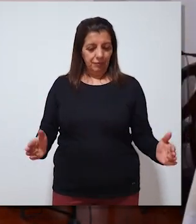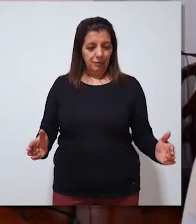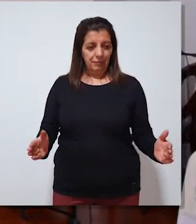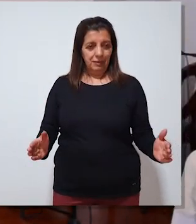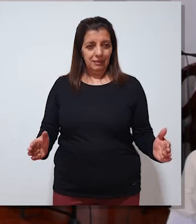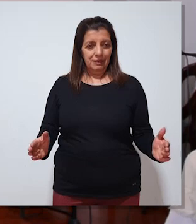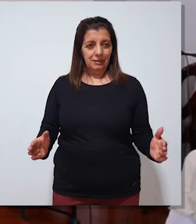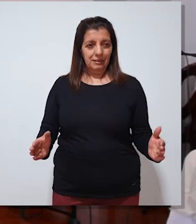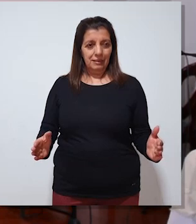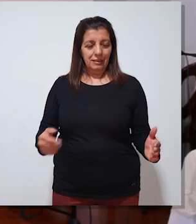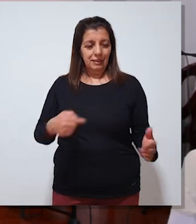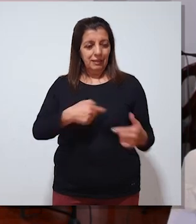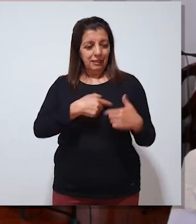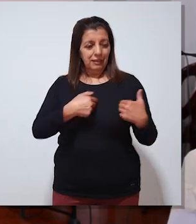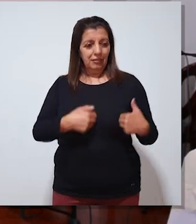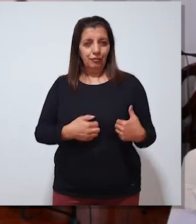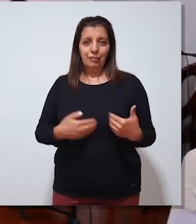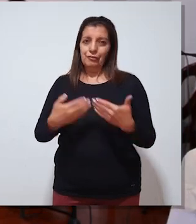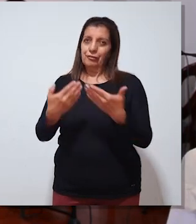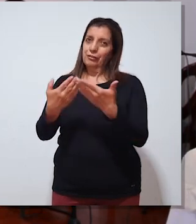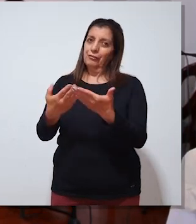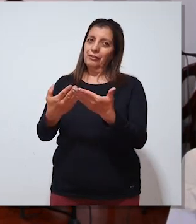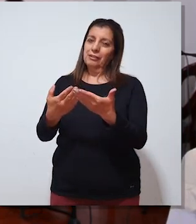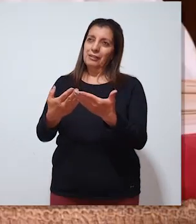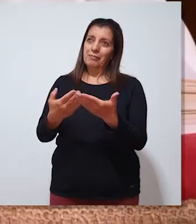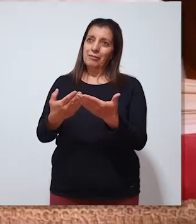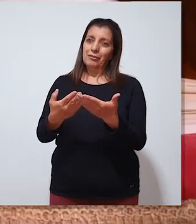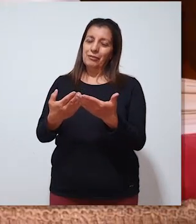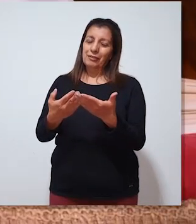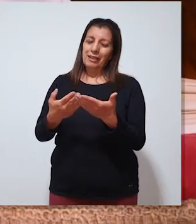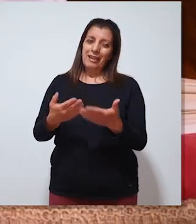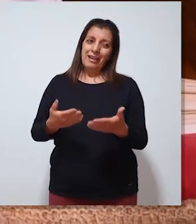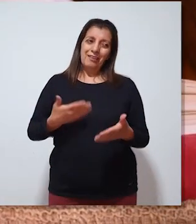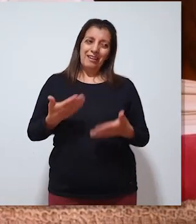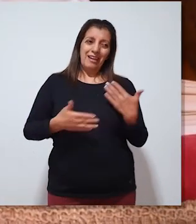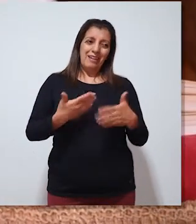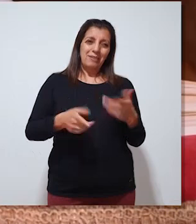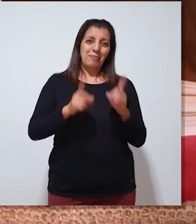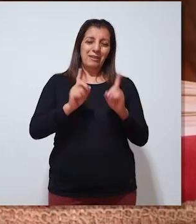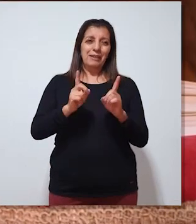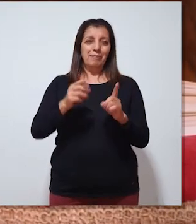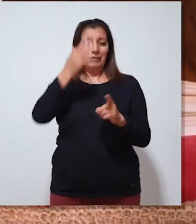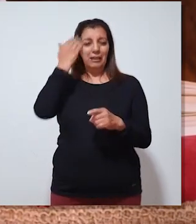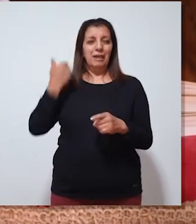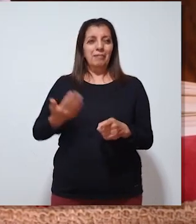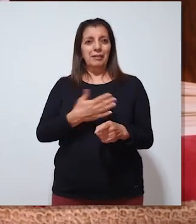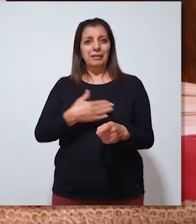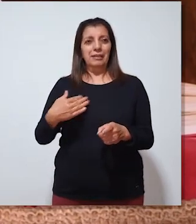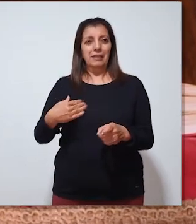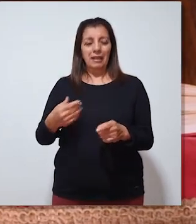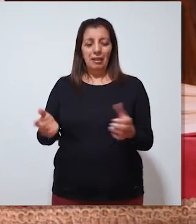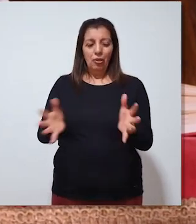espíritu servicial que animó la vida de la Virgen. Así, junto al pan y al vino, presentamos